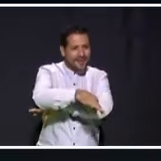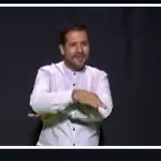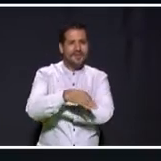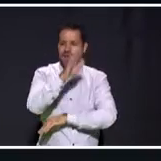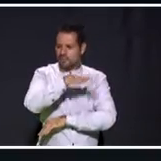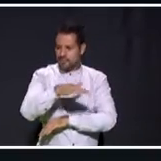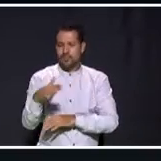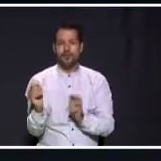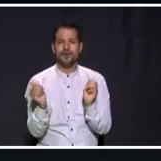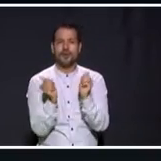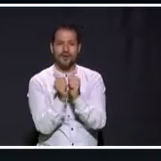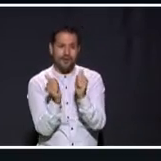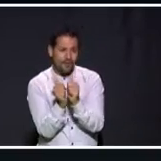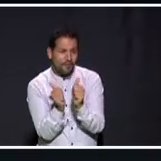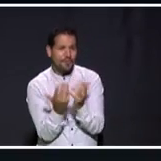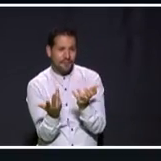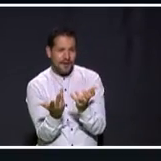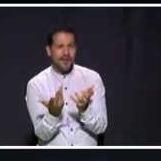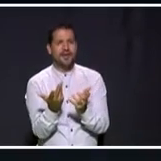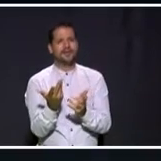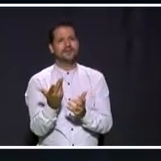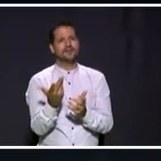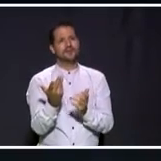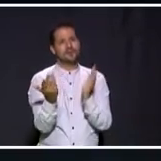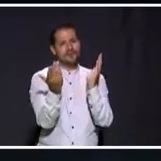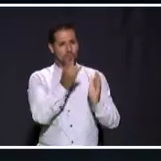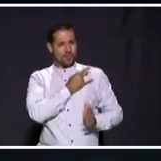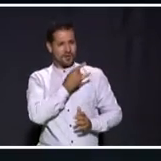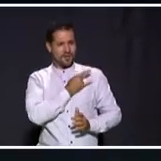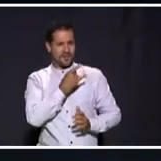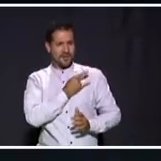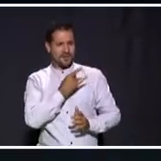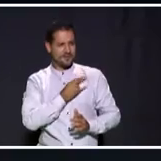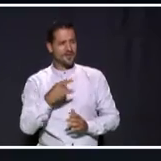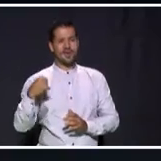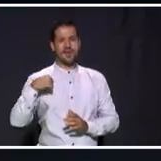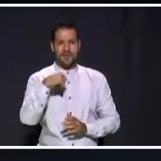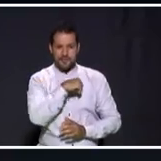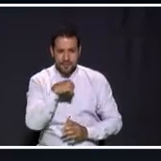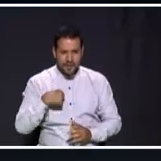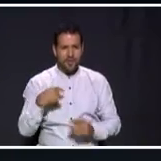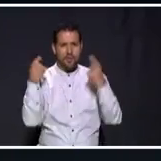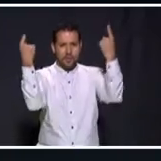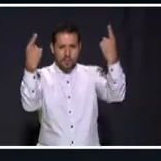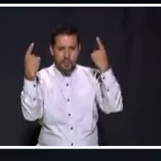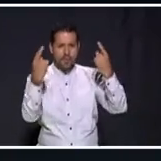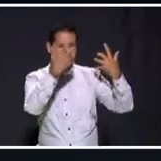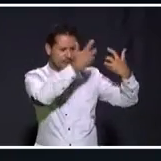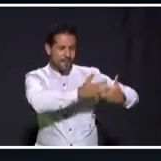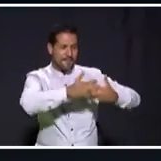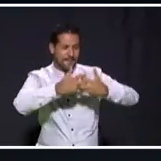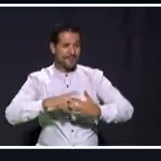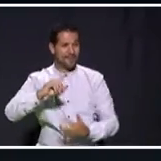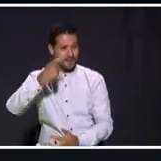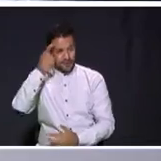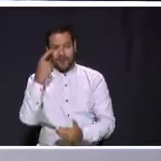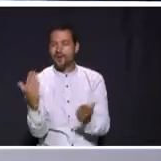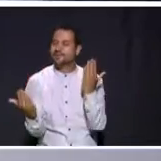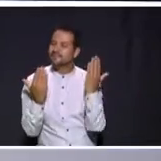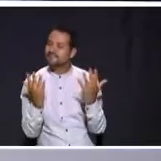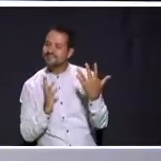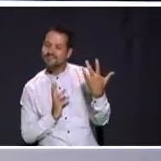un triángulo virtuoso entre academia sector privado y sector público el gobernador lo que tiene que generar desconfianza muchas gracias